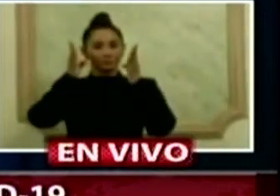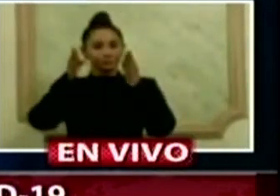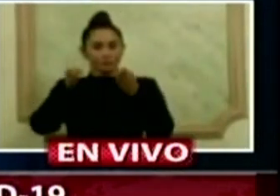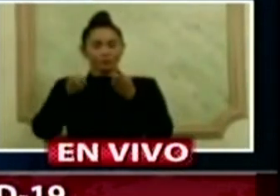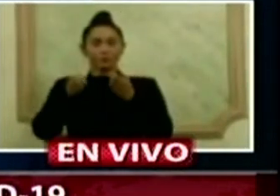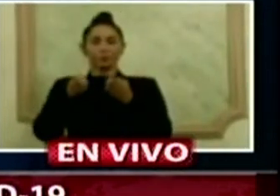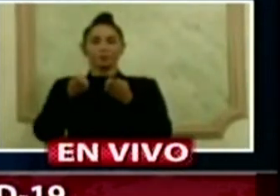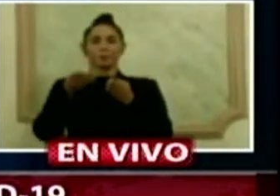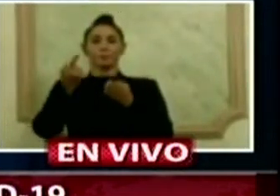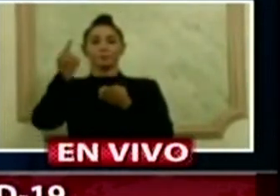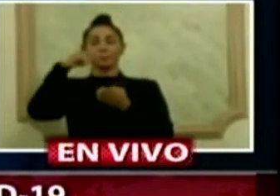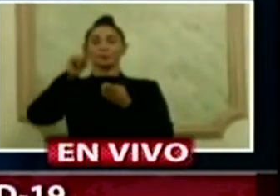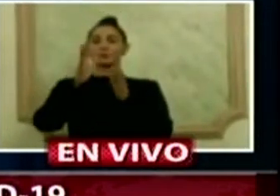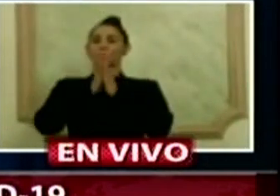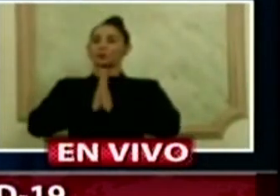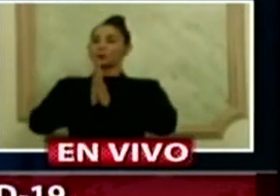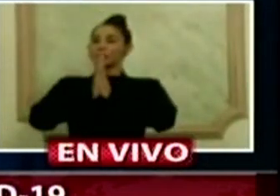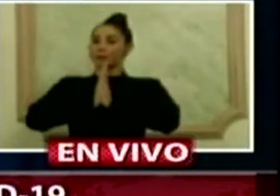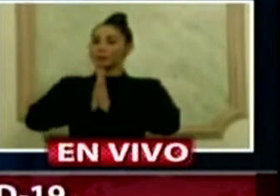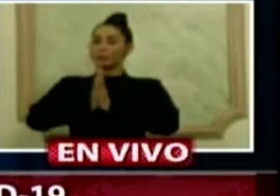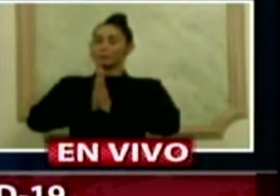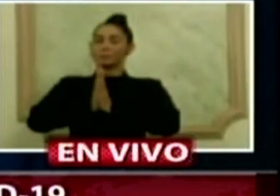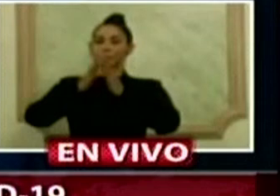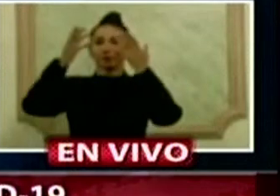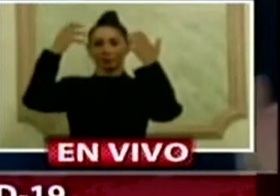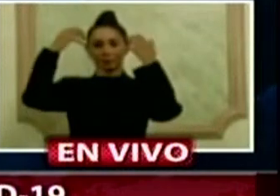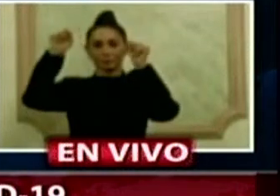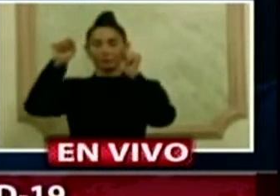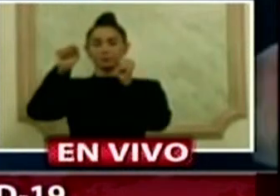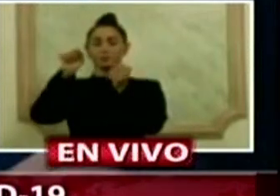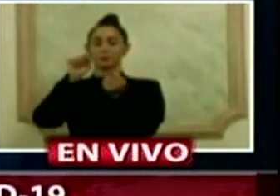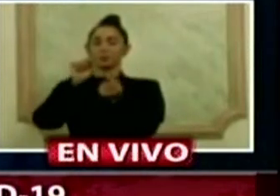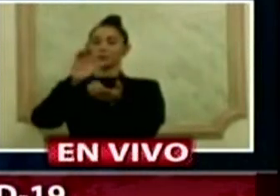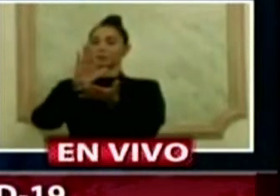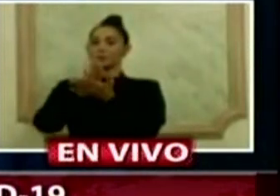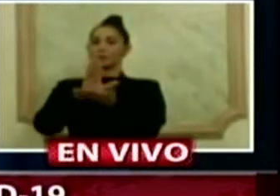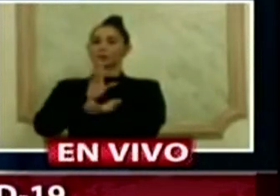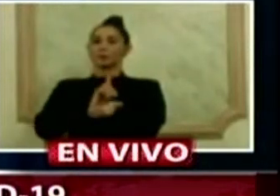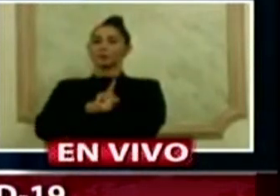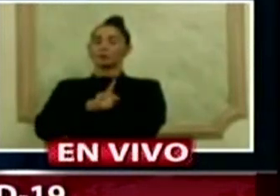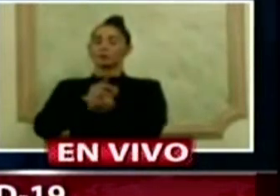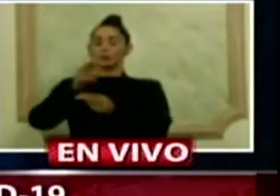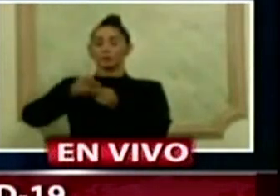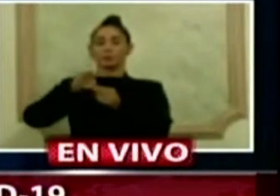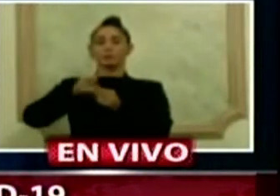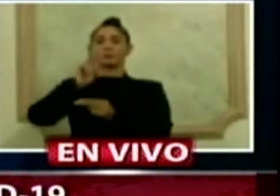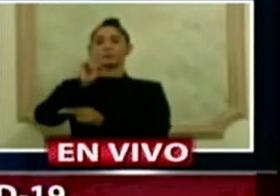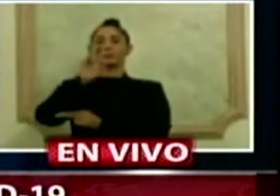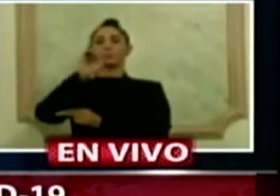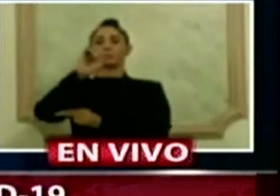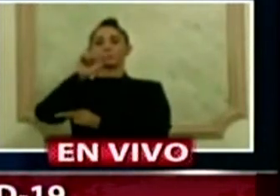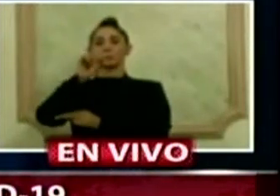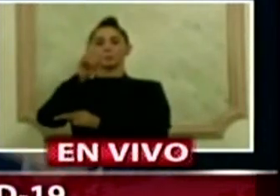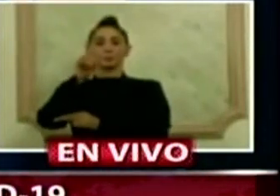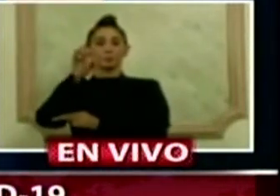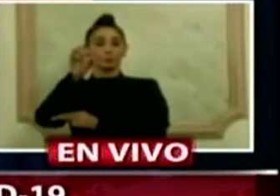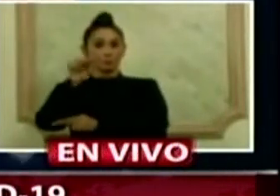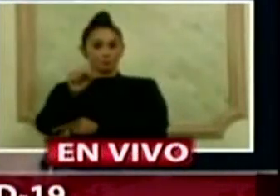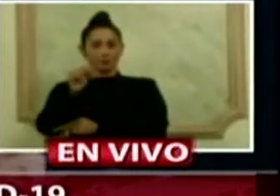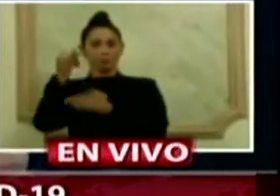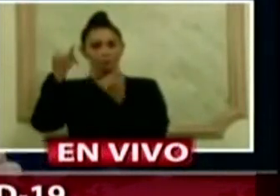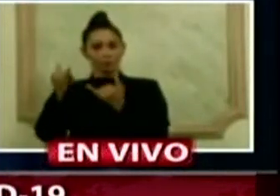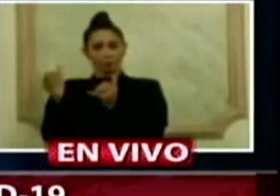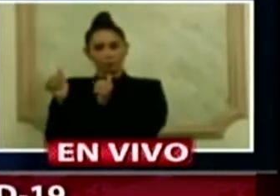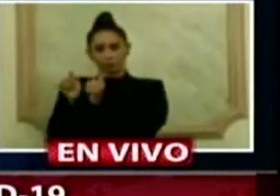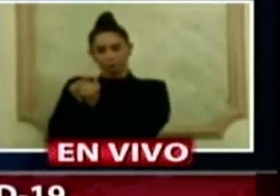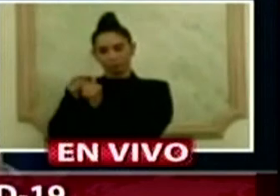pedí al presidente del Colegio Médico, Waldo Ariel, que nos